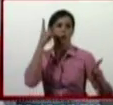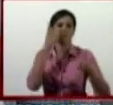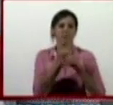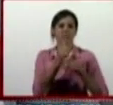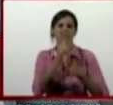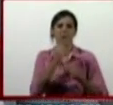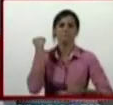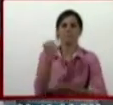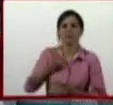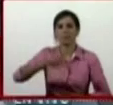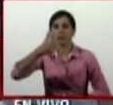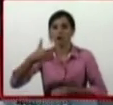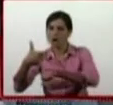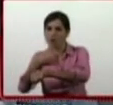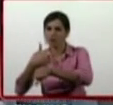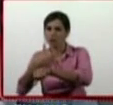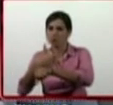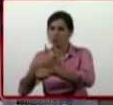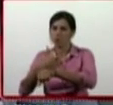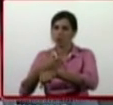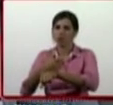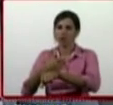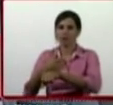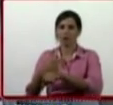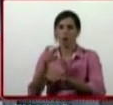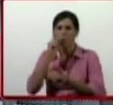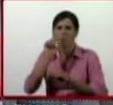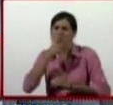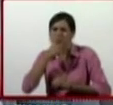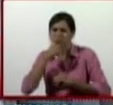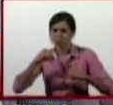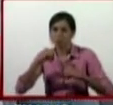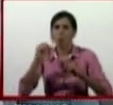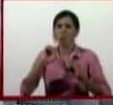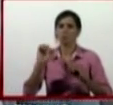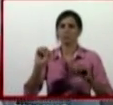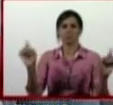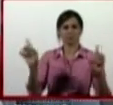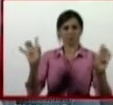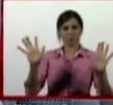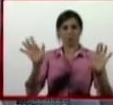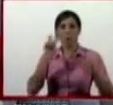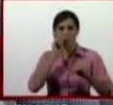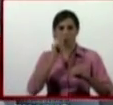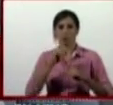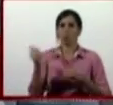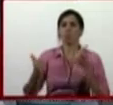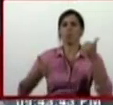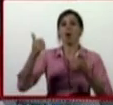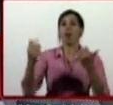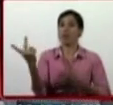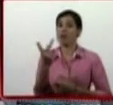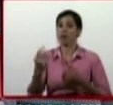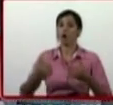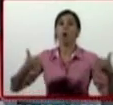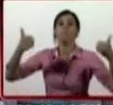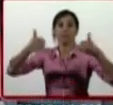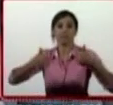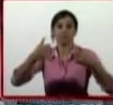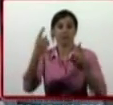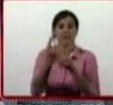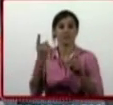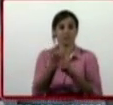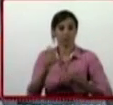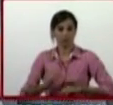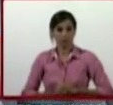más, el gobierno de Caldera o el de Carlos Andrés? Ahora, ¿quién matará más, el de Luis Herrera o el de Carlos Andrés? Esa era la competencia. ¿Quién matará